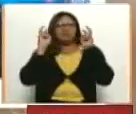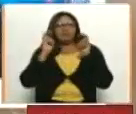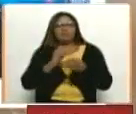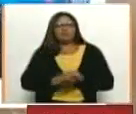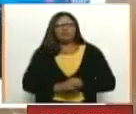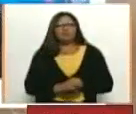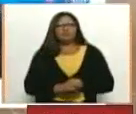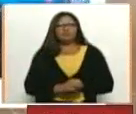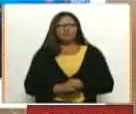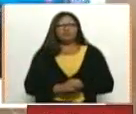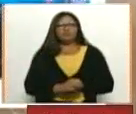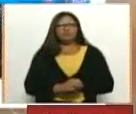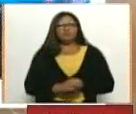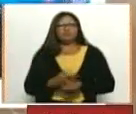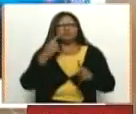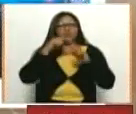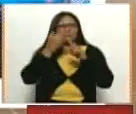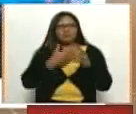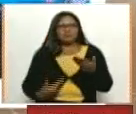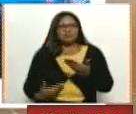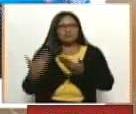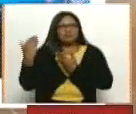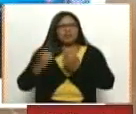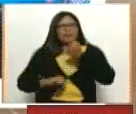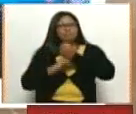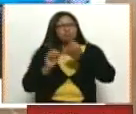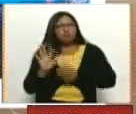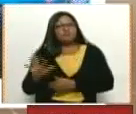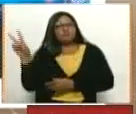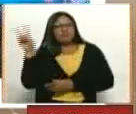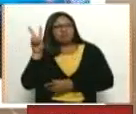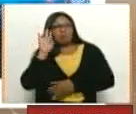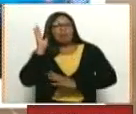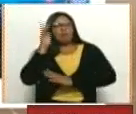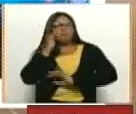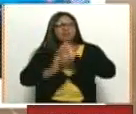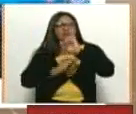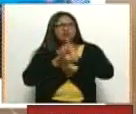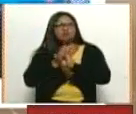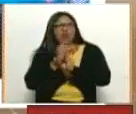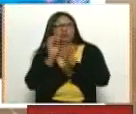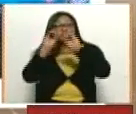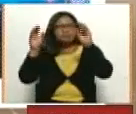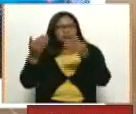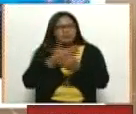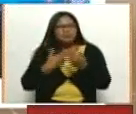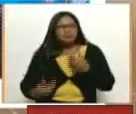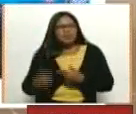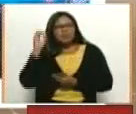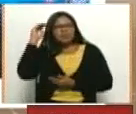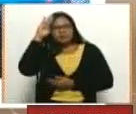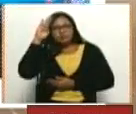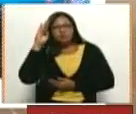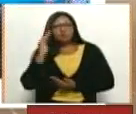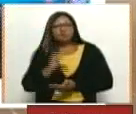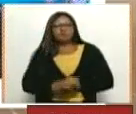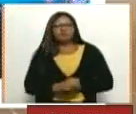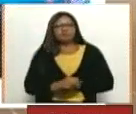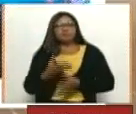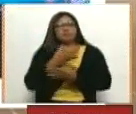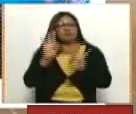qué ha destacado el presidente. Fíjense, todo el apoyo de Venezuela para que la cumbre internacional convocada por el presidente Gustavo Petro tenga un